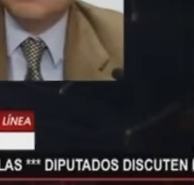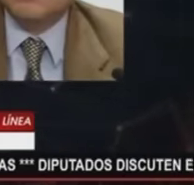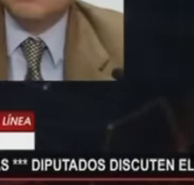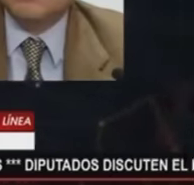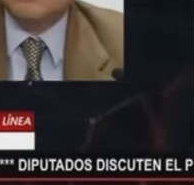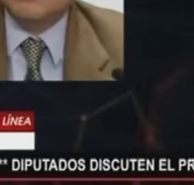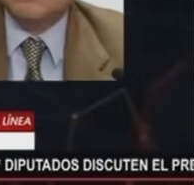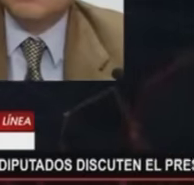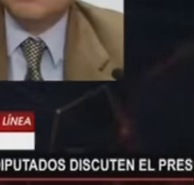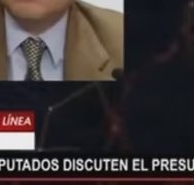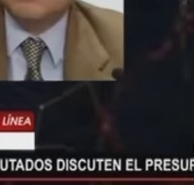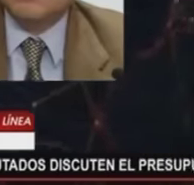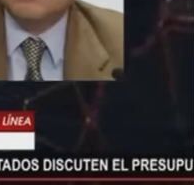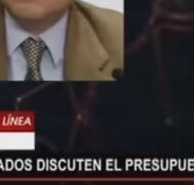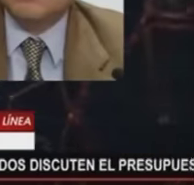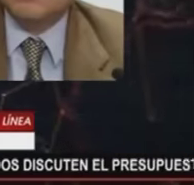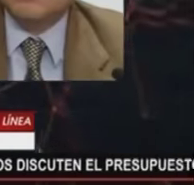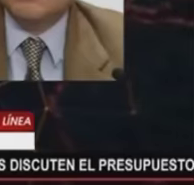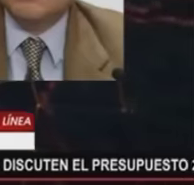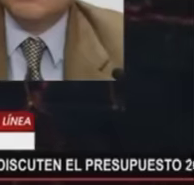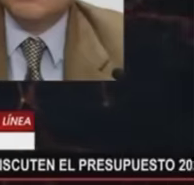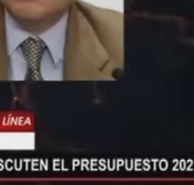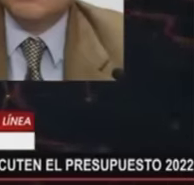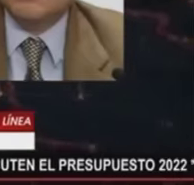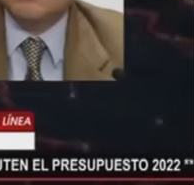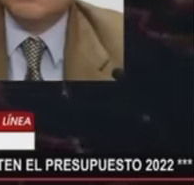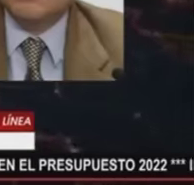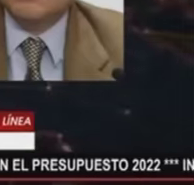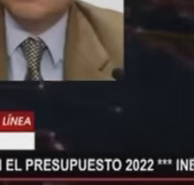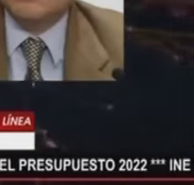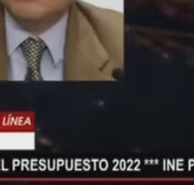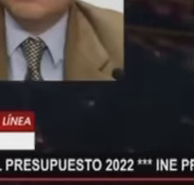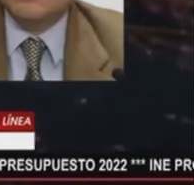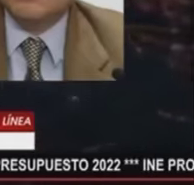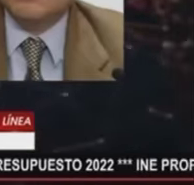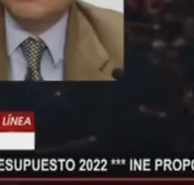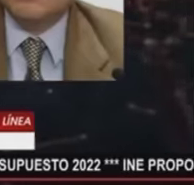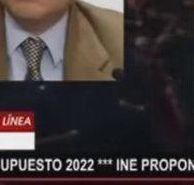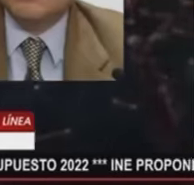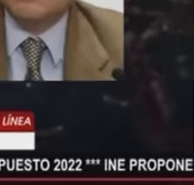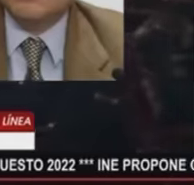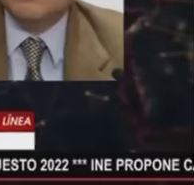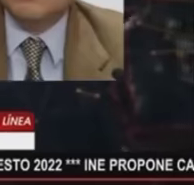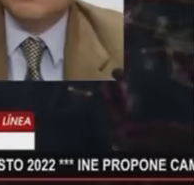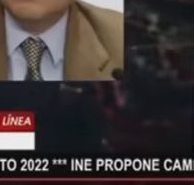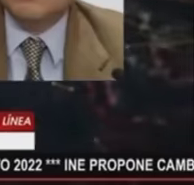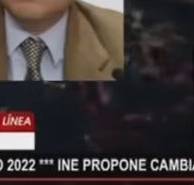recabar las firmas, y implica que en vez de terminar...